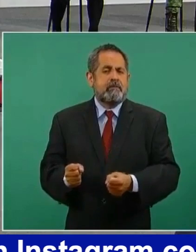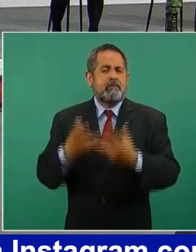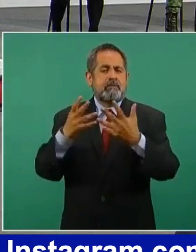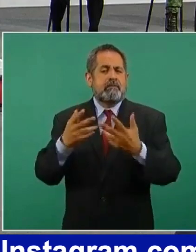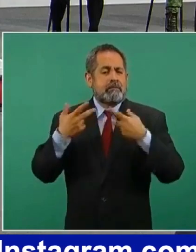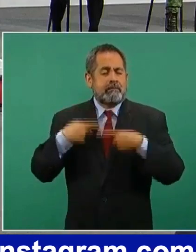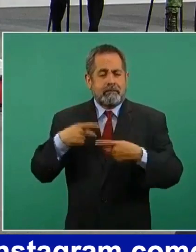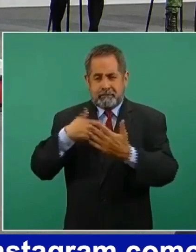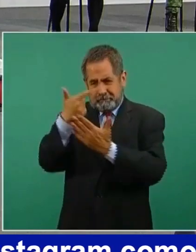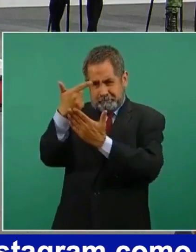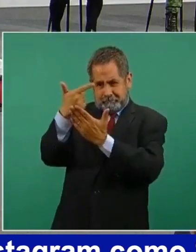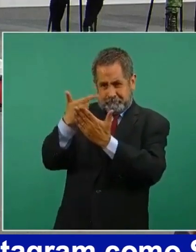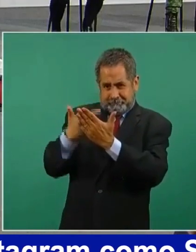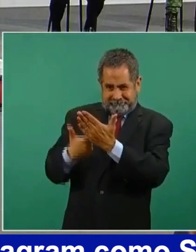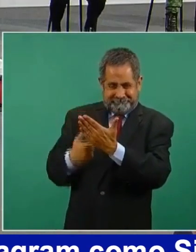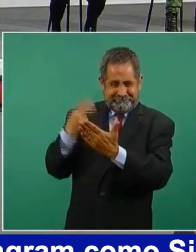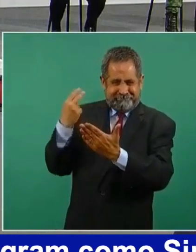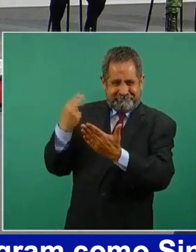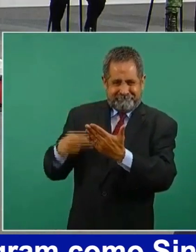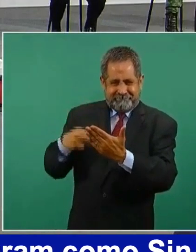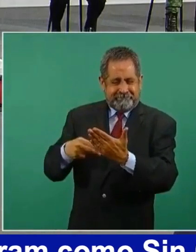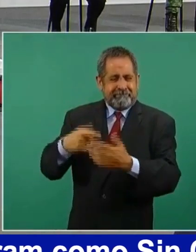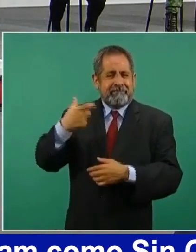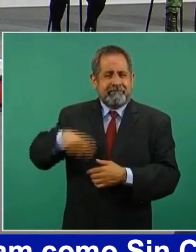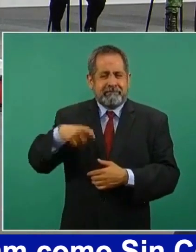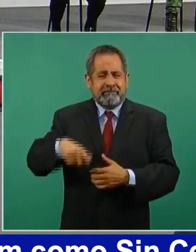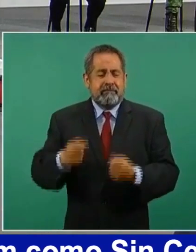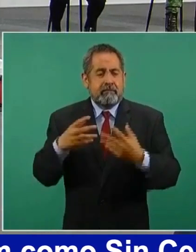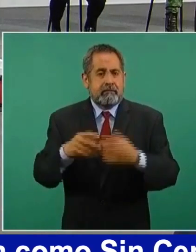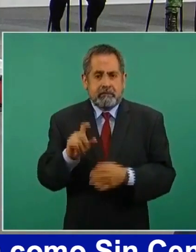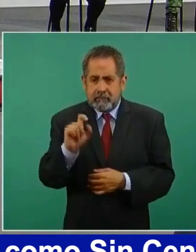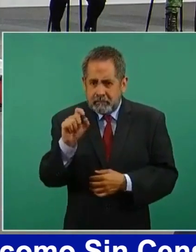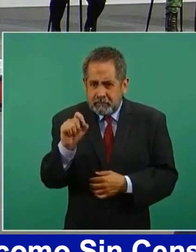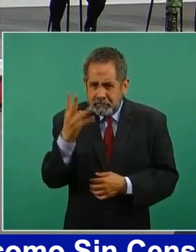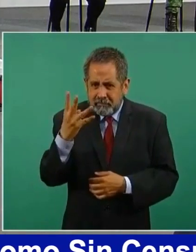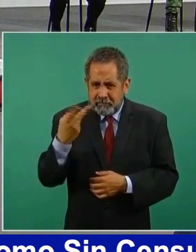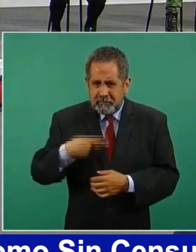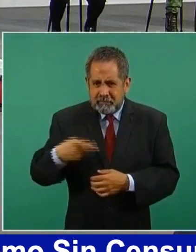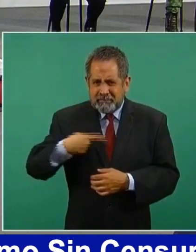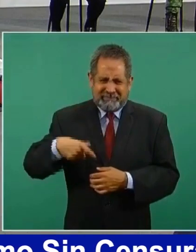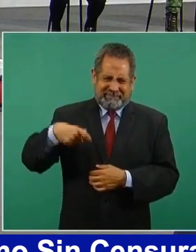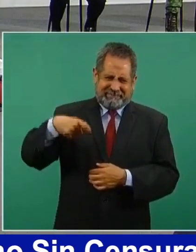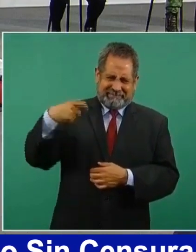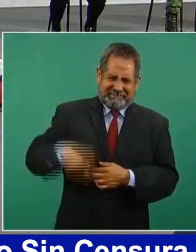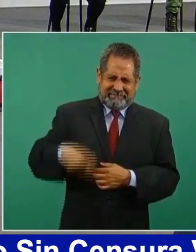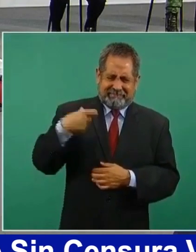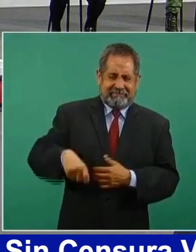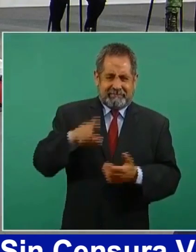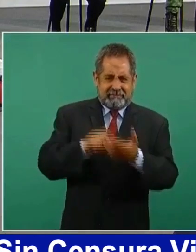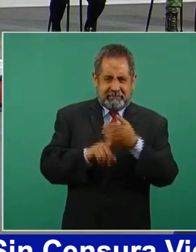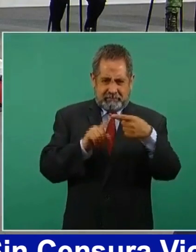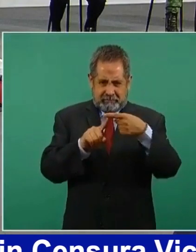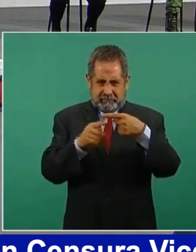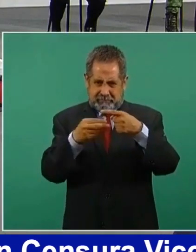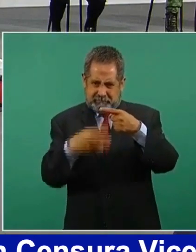ya en la lista hay 24 multimillonarios,